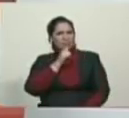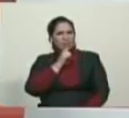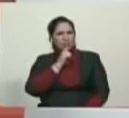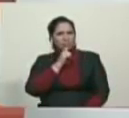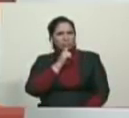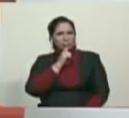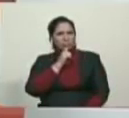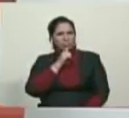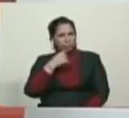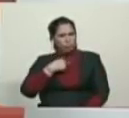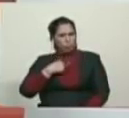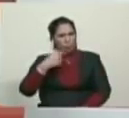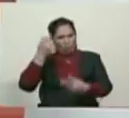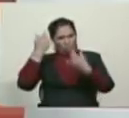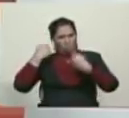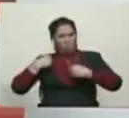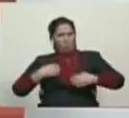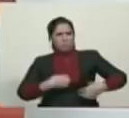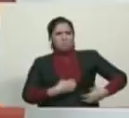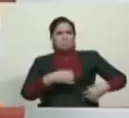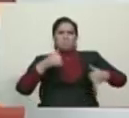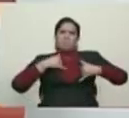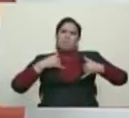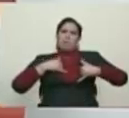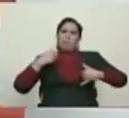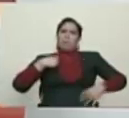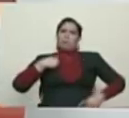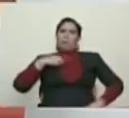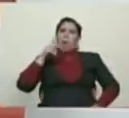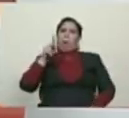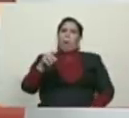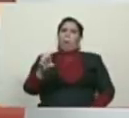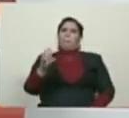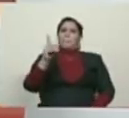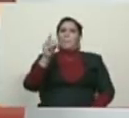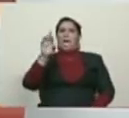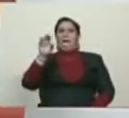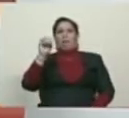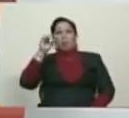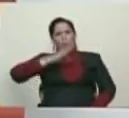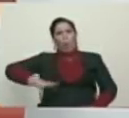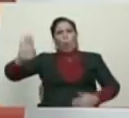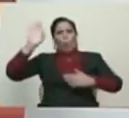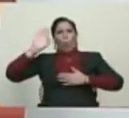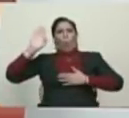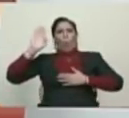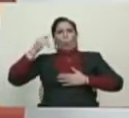Autojuramentándose como Carmona. Yo, Pedro Carmona Estanga, juro como presidente de la República.